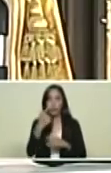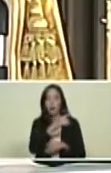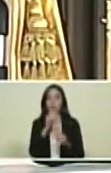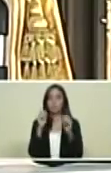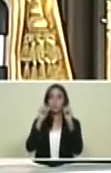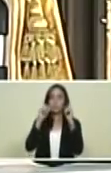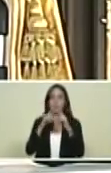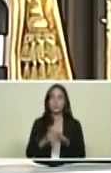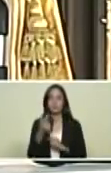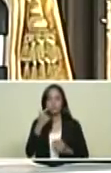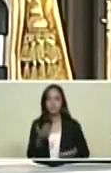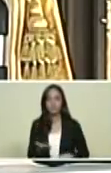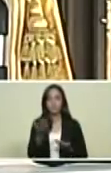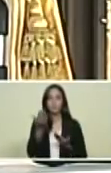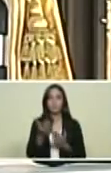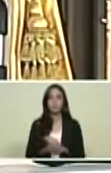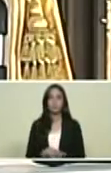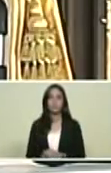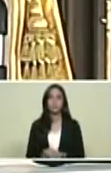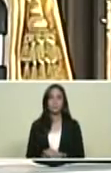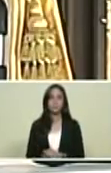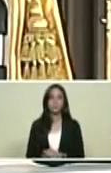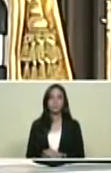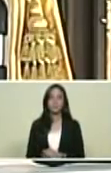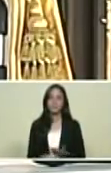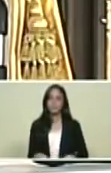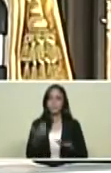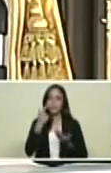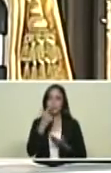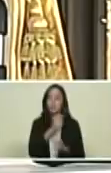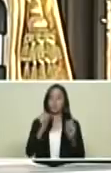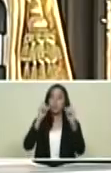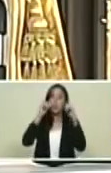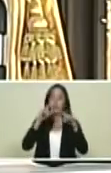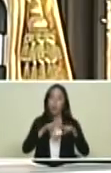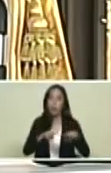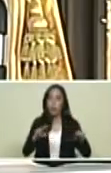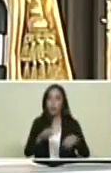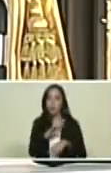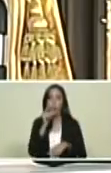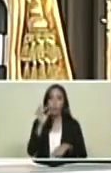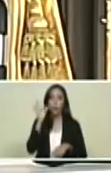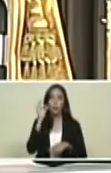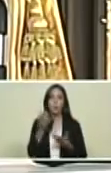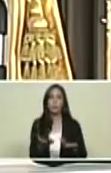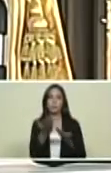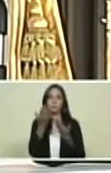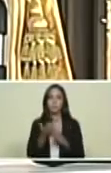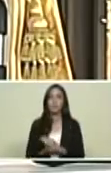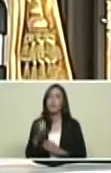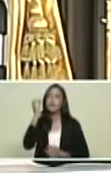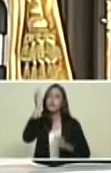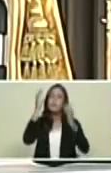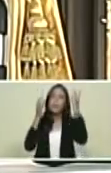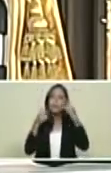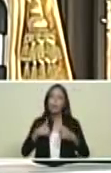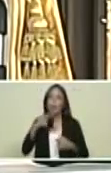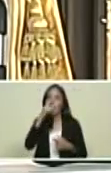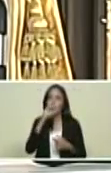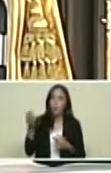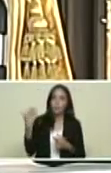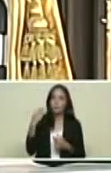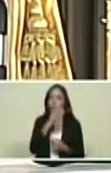sorpresa. Regalos, sorpresas para los niños y niñas. Esto fue un invento mío el año pasado y salió